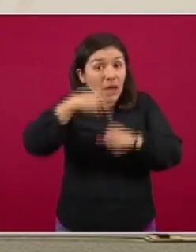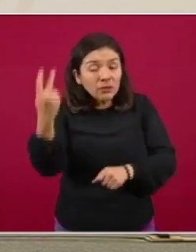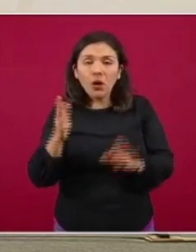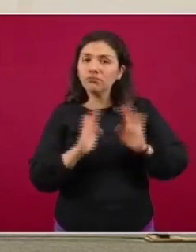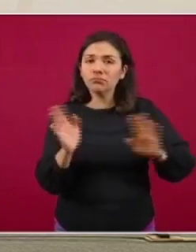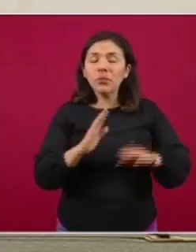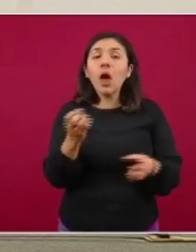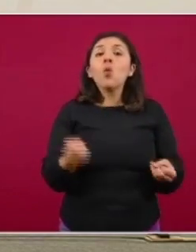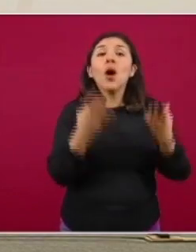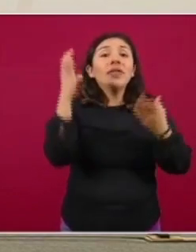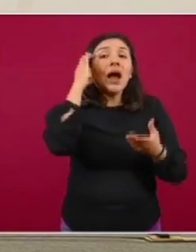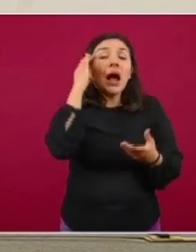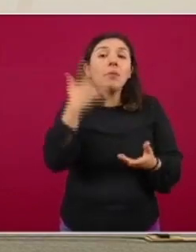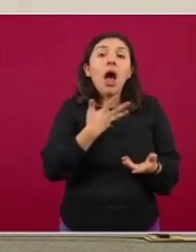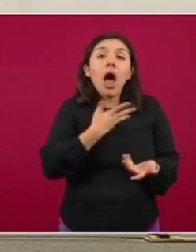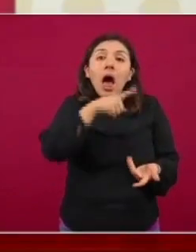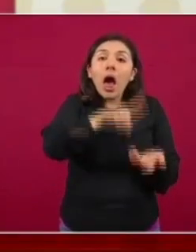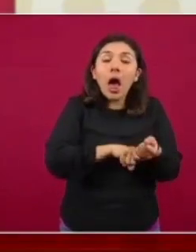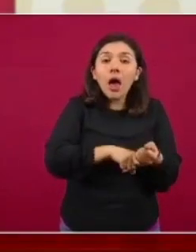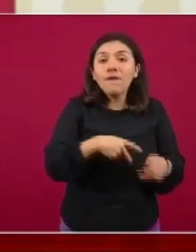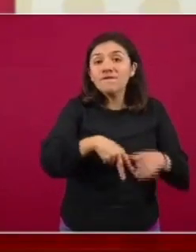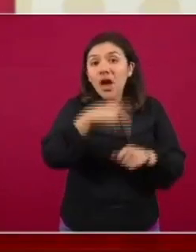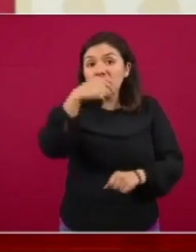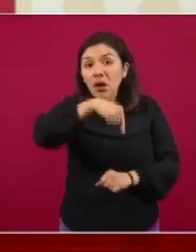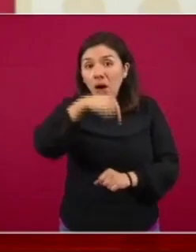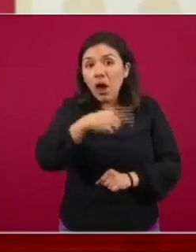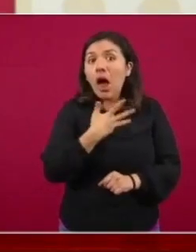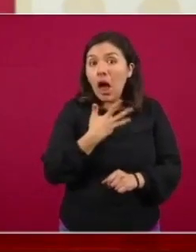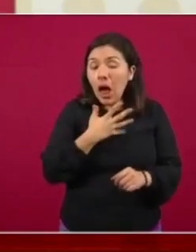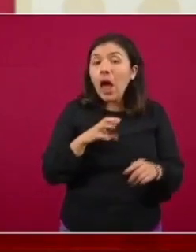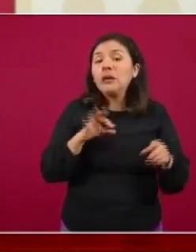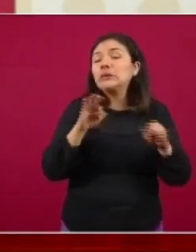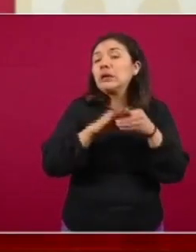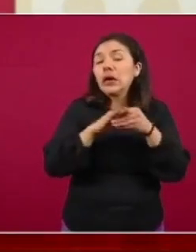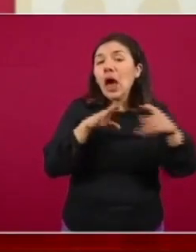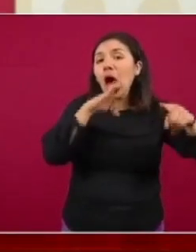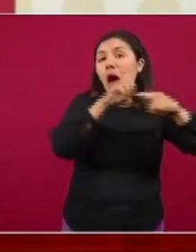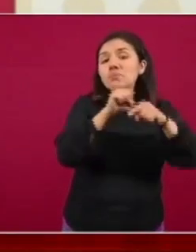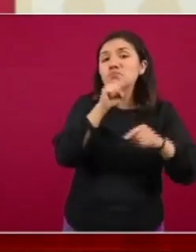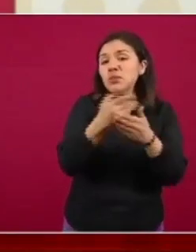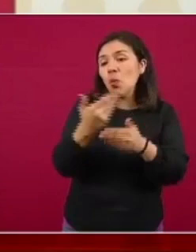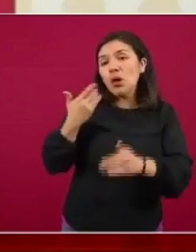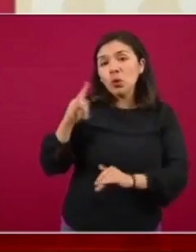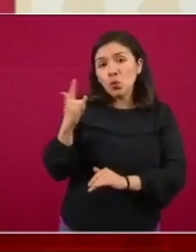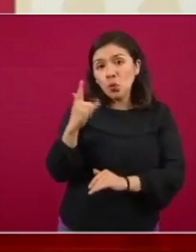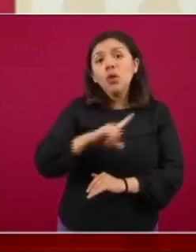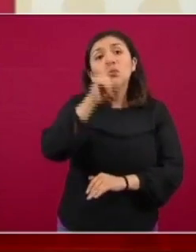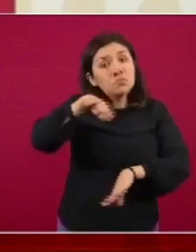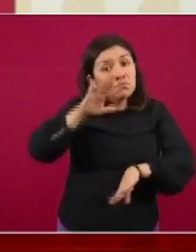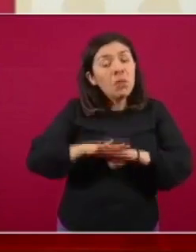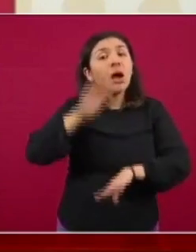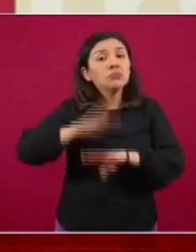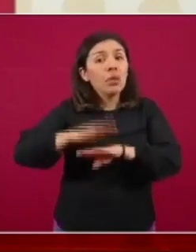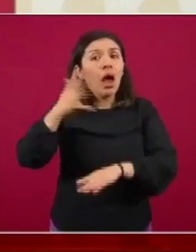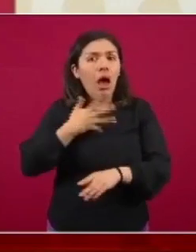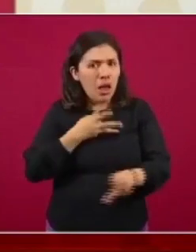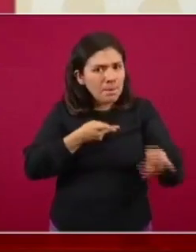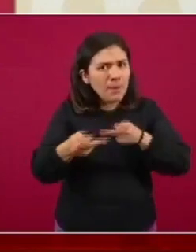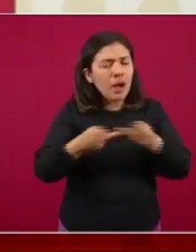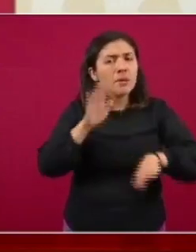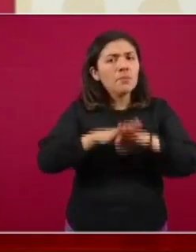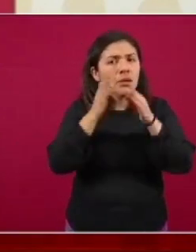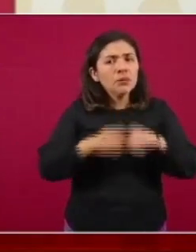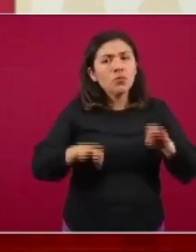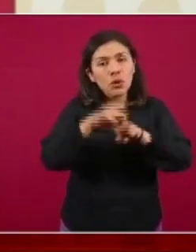cuántas camas totales tenemos en la Ciudad de México. Estamos a punto de llegar a esa. Y vamos a incrementarlo. Hay planes muy importantes